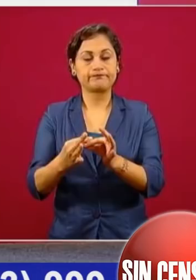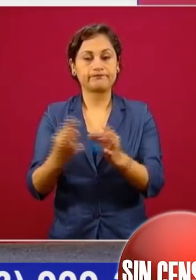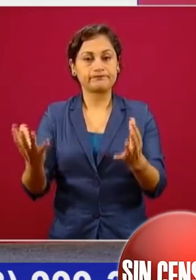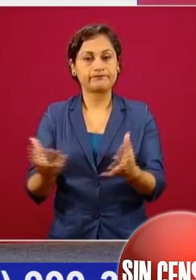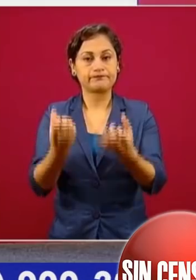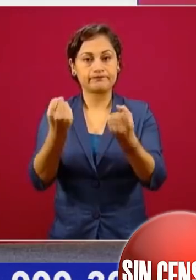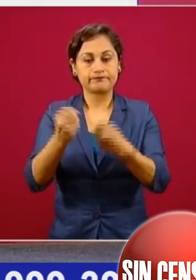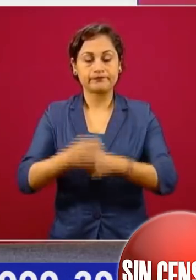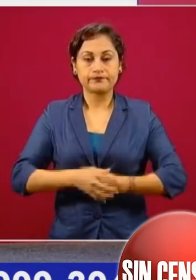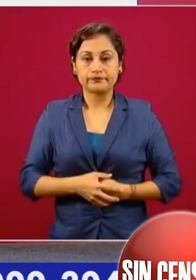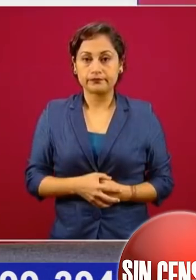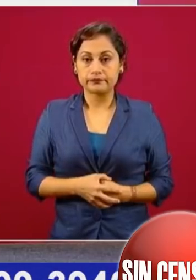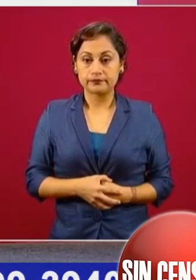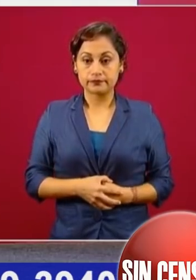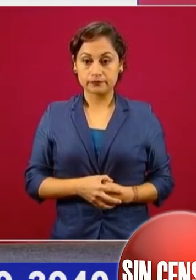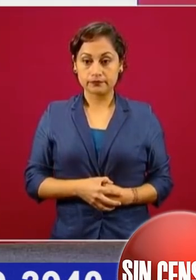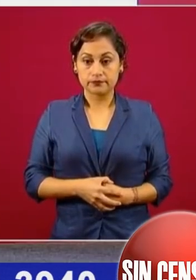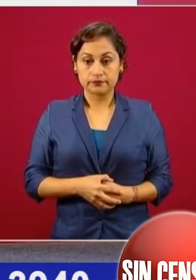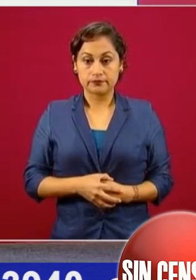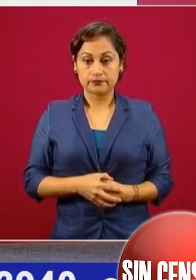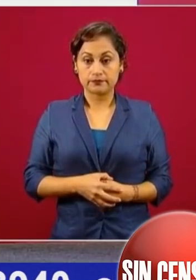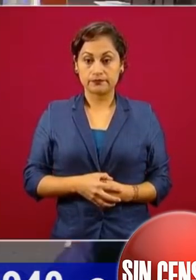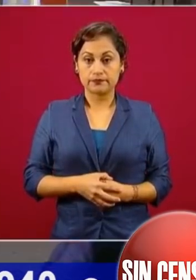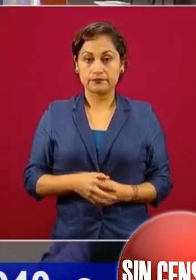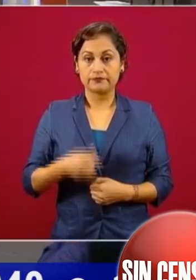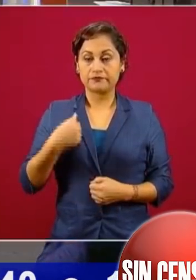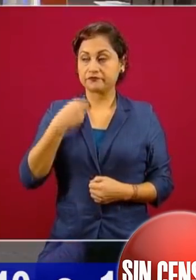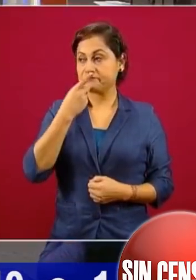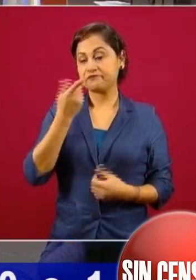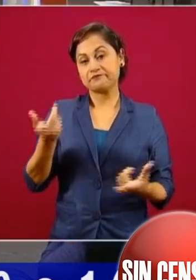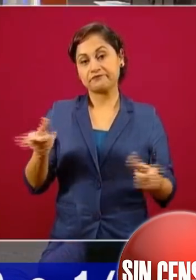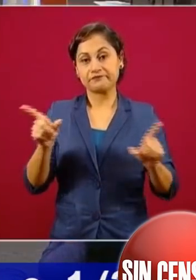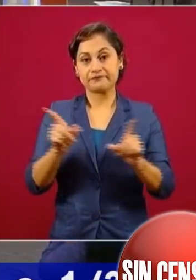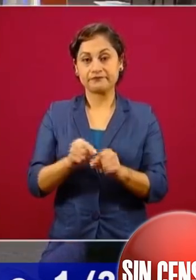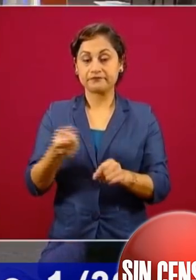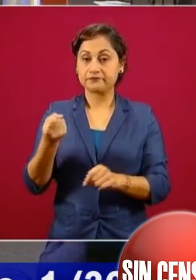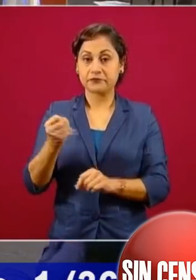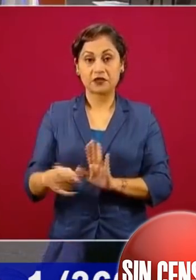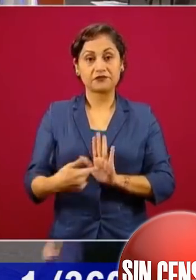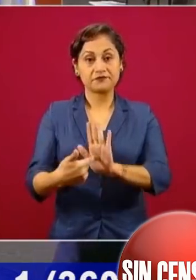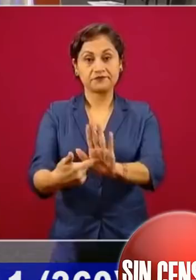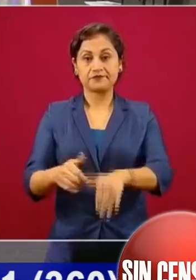No voy a decir tan, pero esto es lo que ocurre. Muchas gracias.